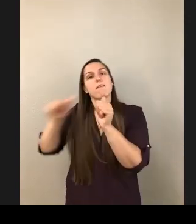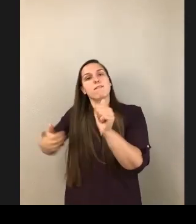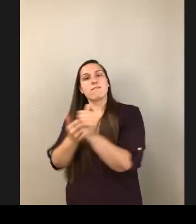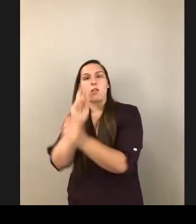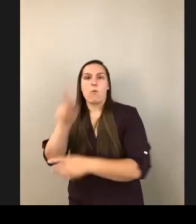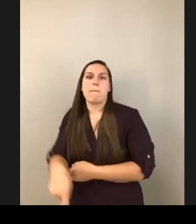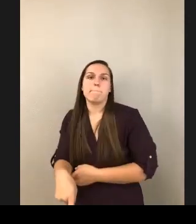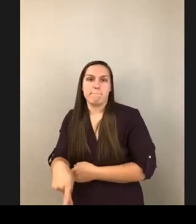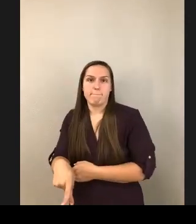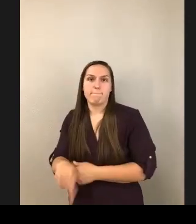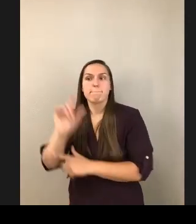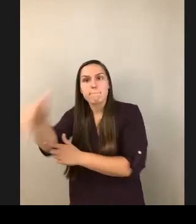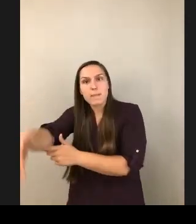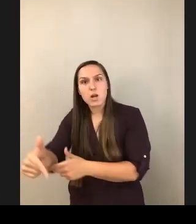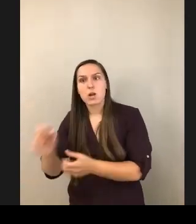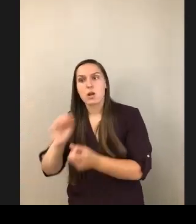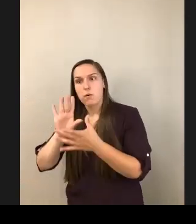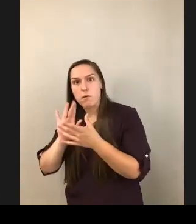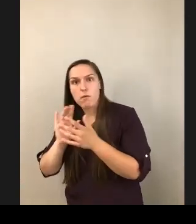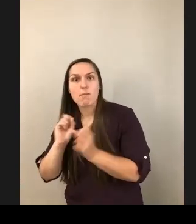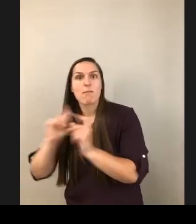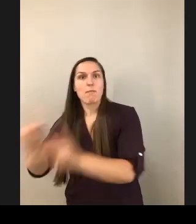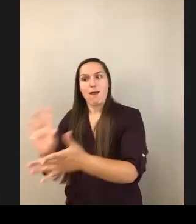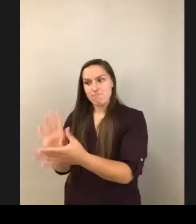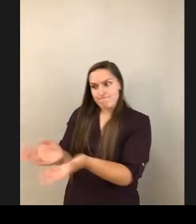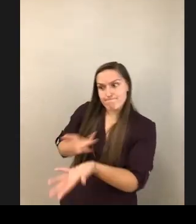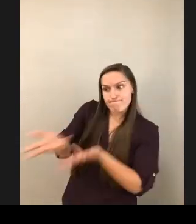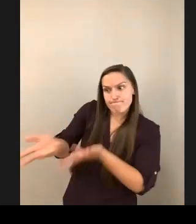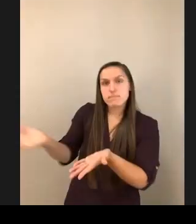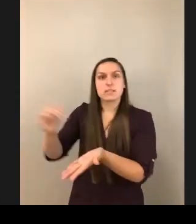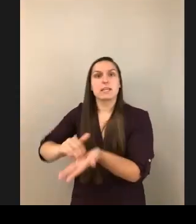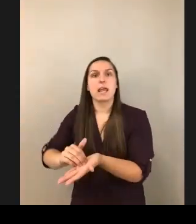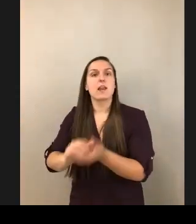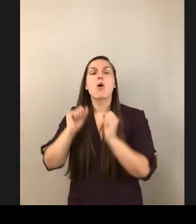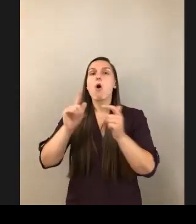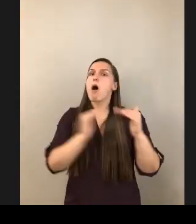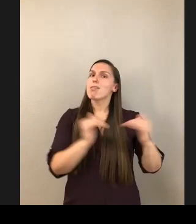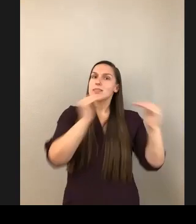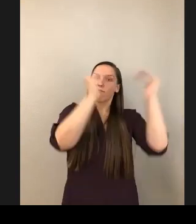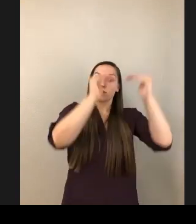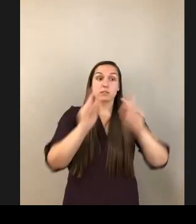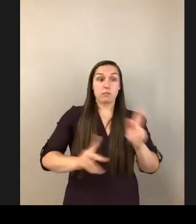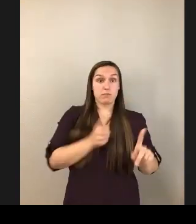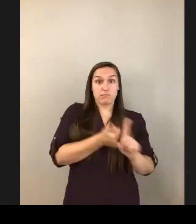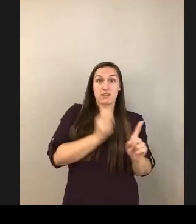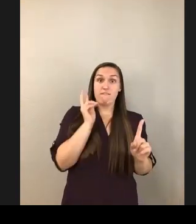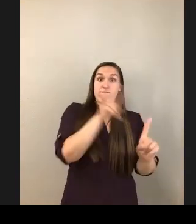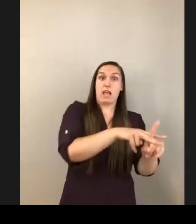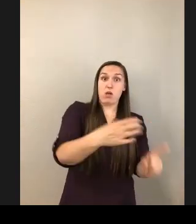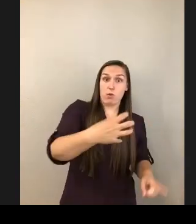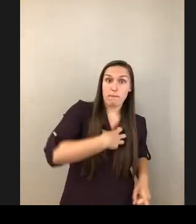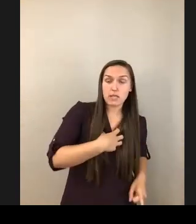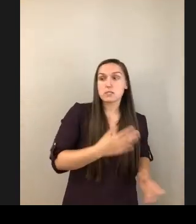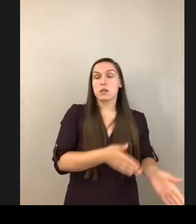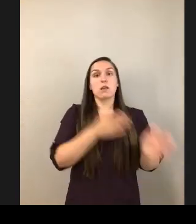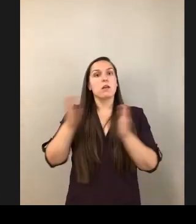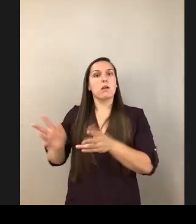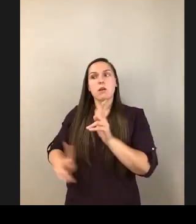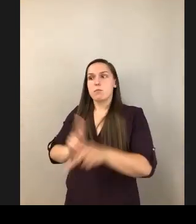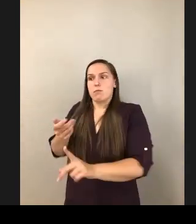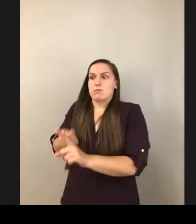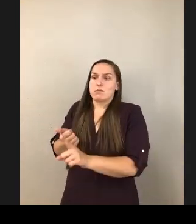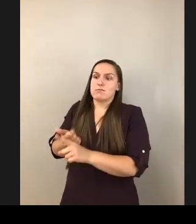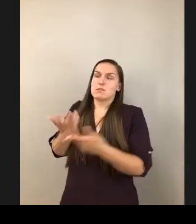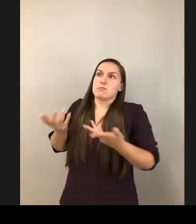sobre todo dar seguimiento a todos los niveles para escuchar a la gente que